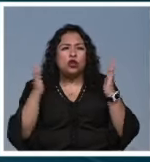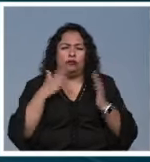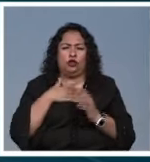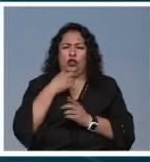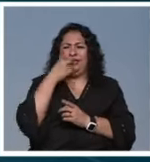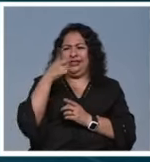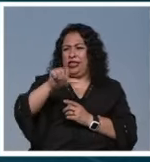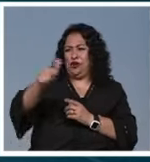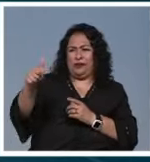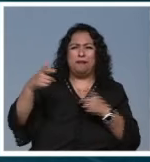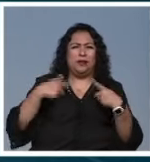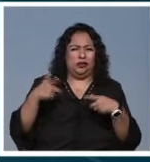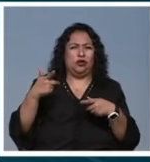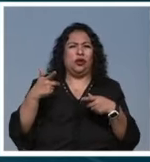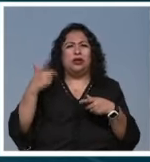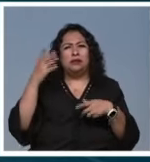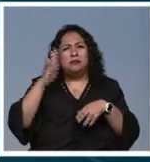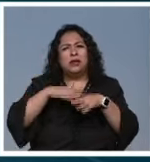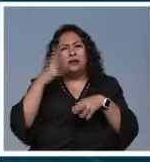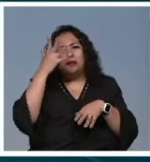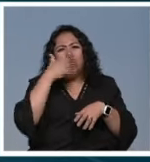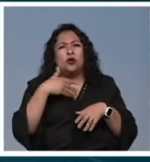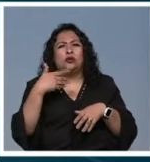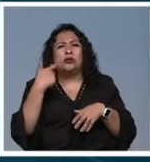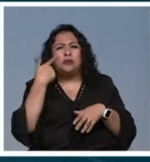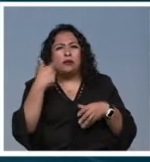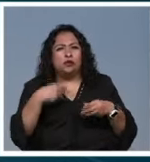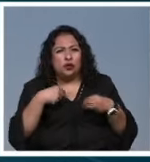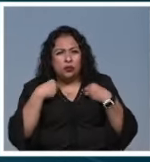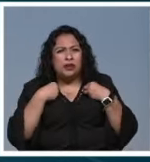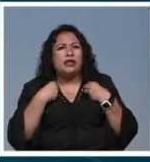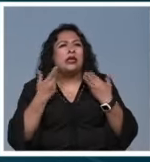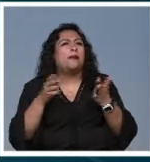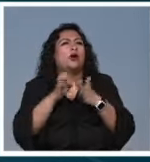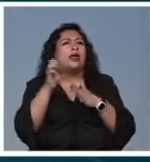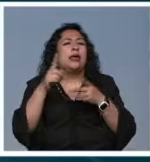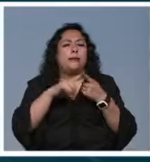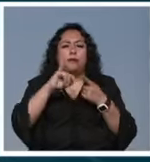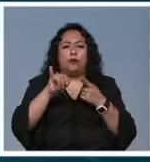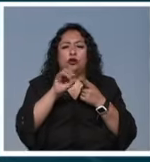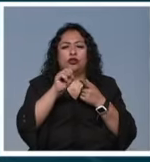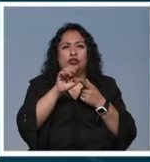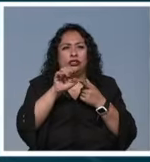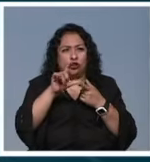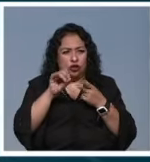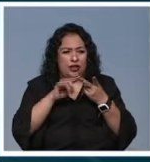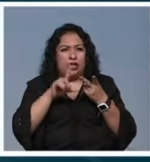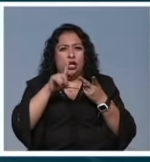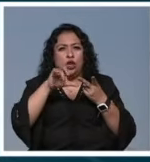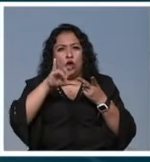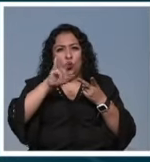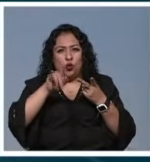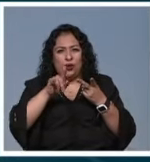de las personas maravillosas con las que me he topado en la vida, como el maestro José Solé, como el maestro Luis